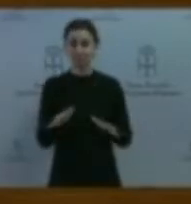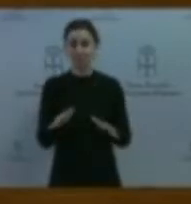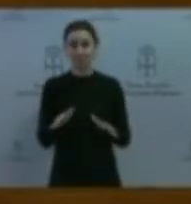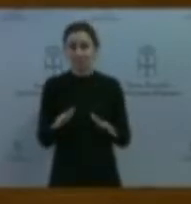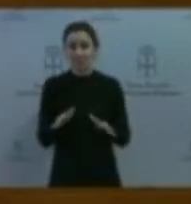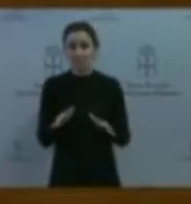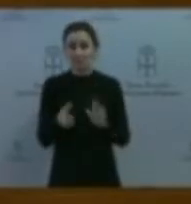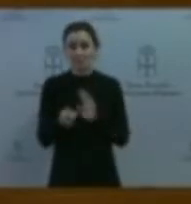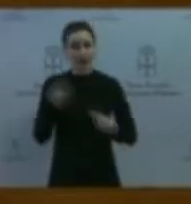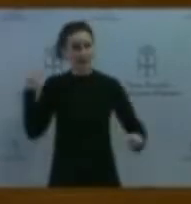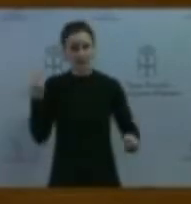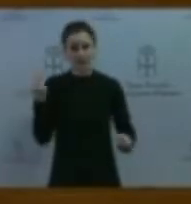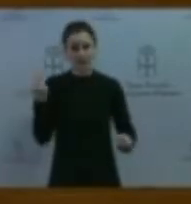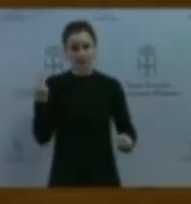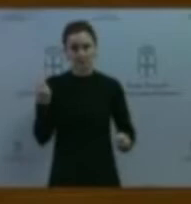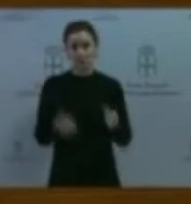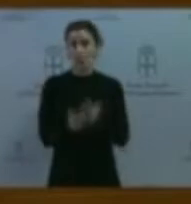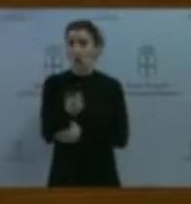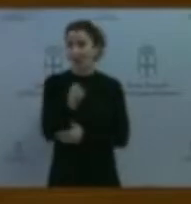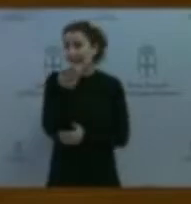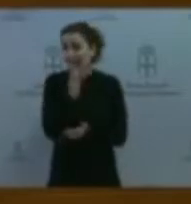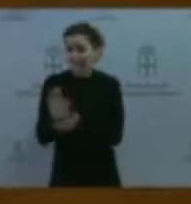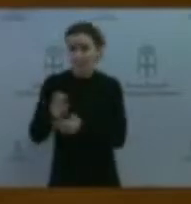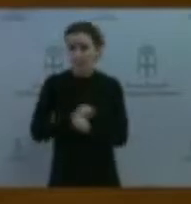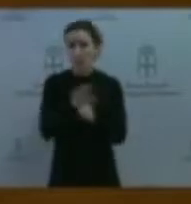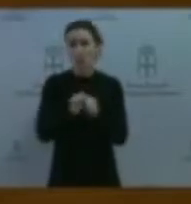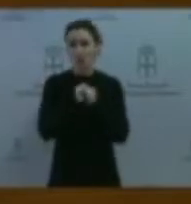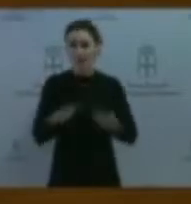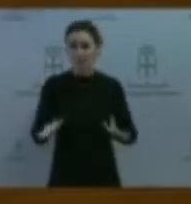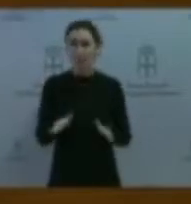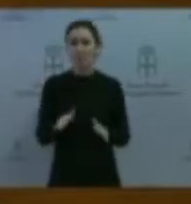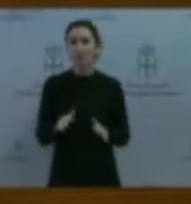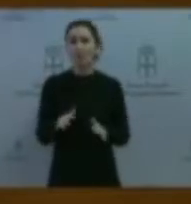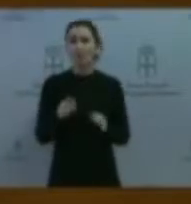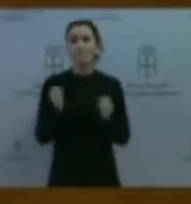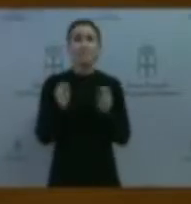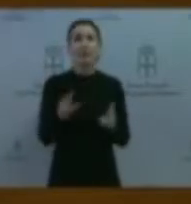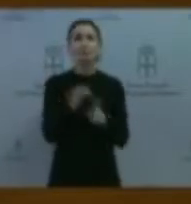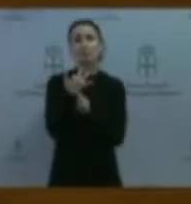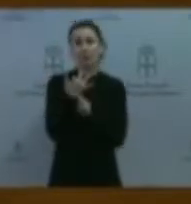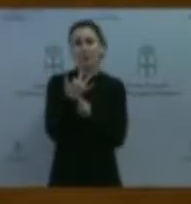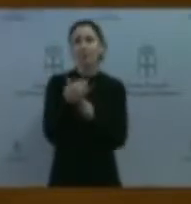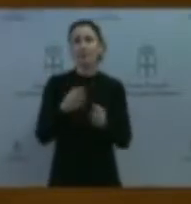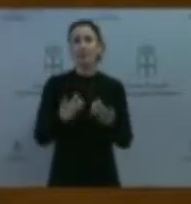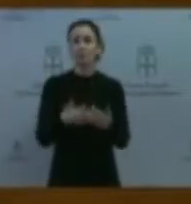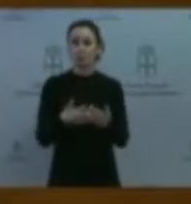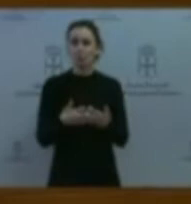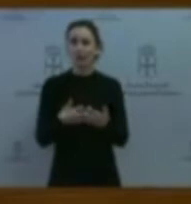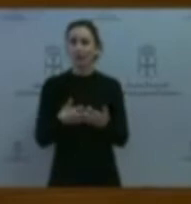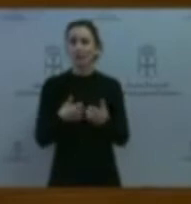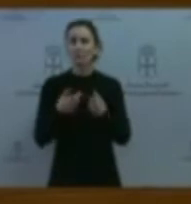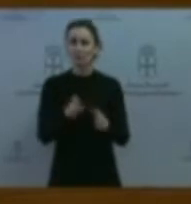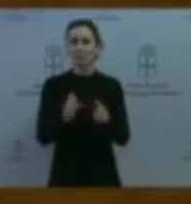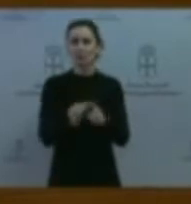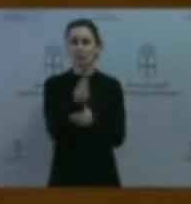Varios ejemplos. El coronavirus ha acentuado las dificultades de nuestra gran industria y de nuestro sector productivo, pero no es responsable de la